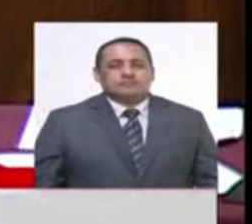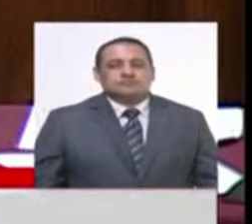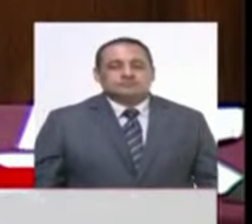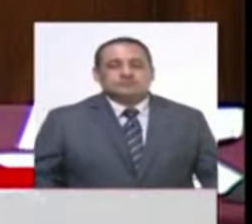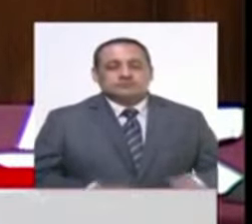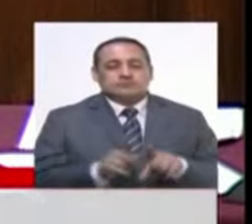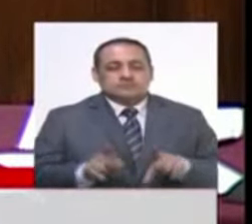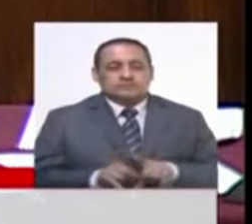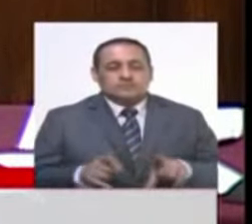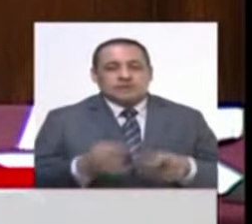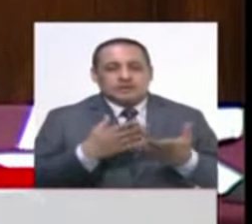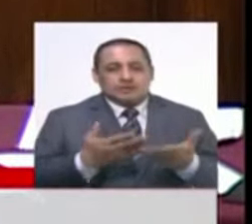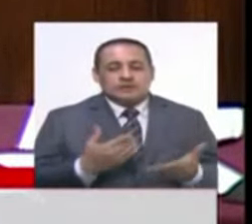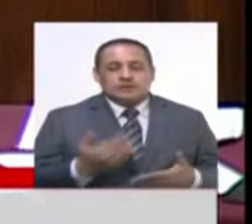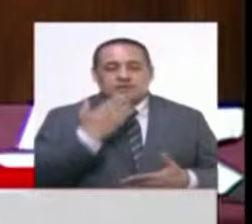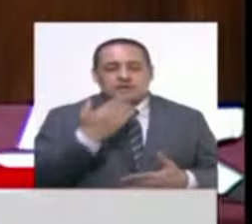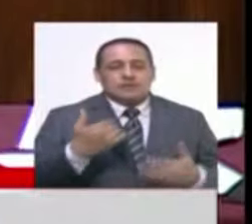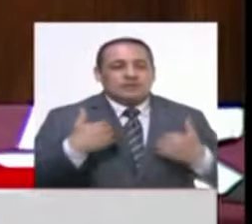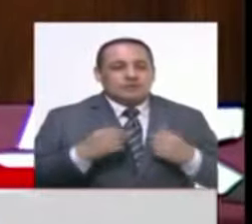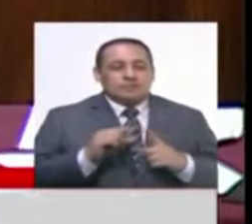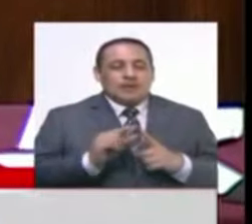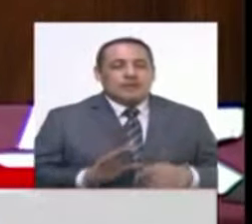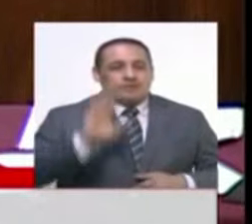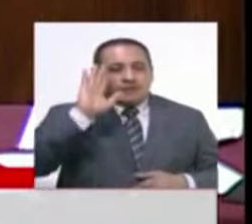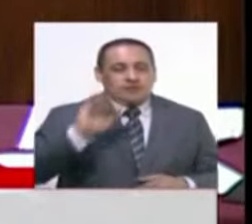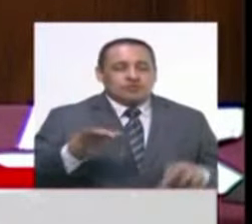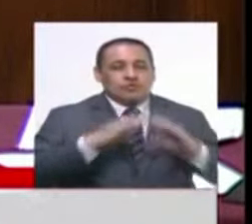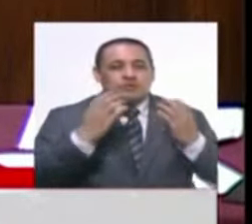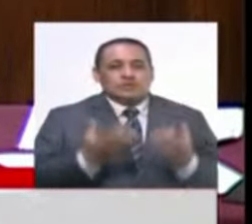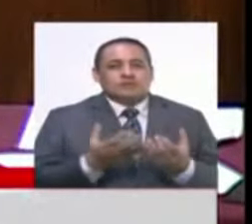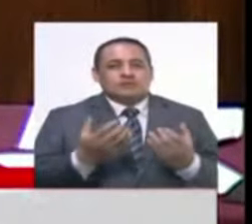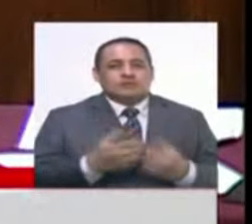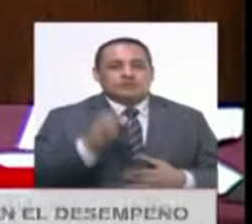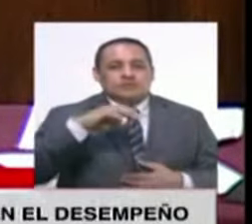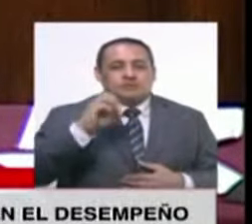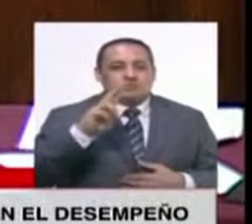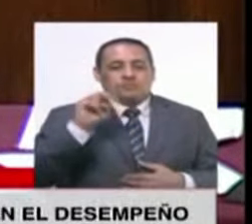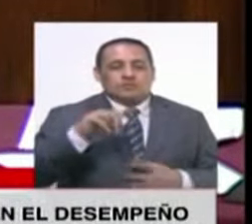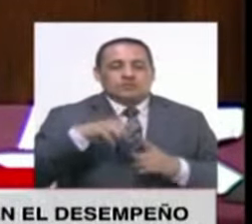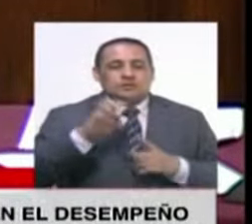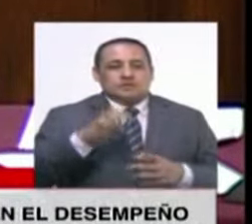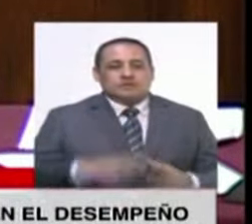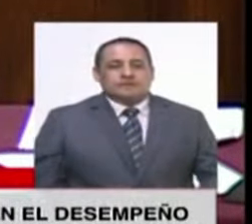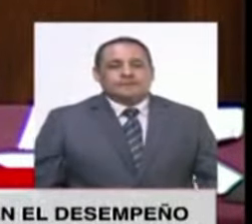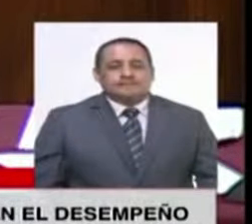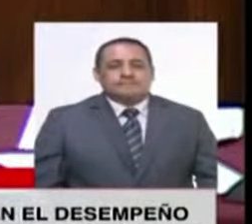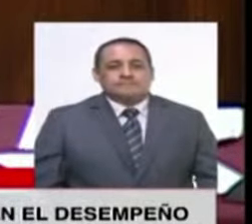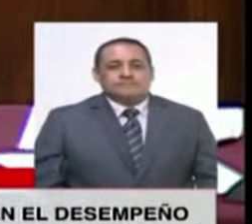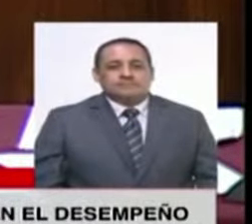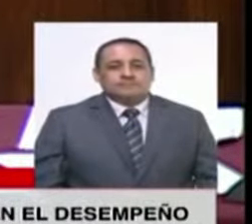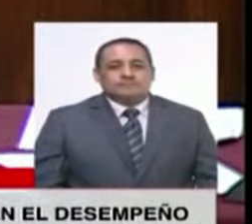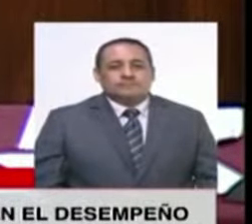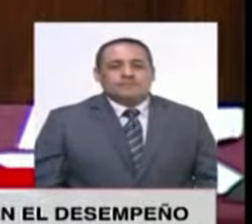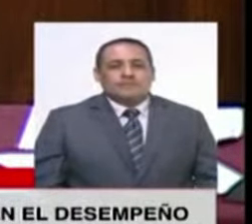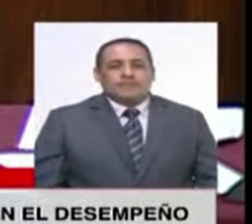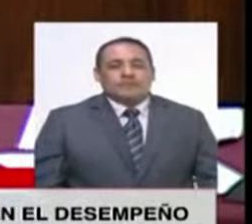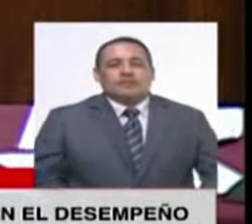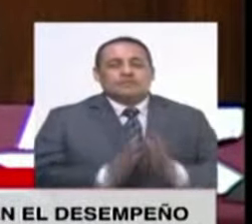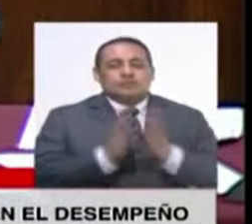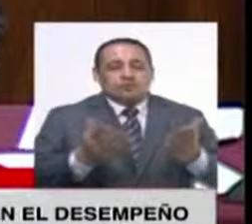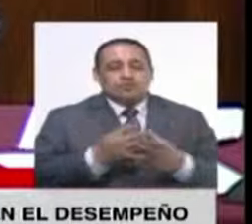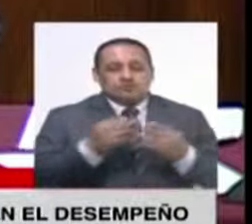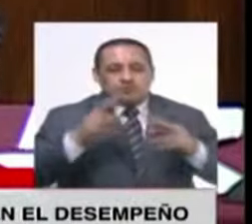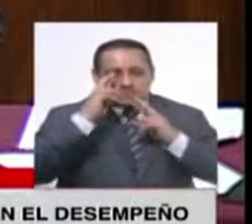En consecuencia, tiene el uso de la palabra el congresista Morante. Señor presidente, yo quisiera, con